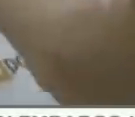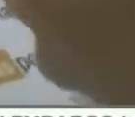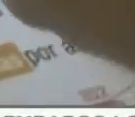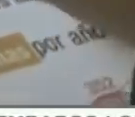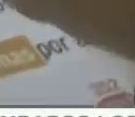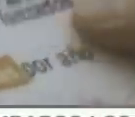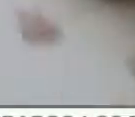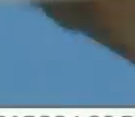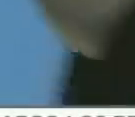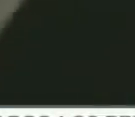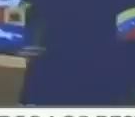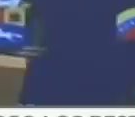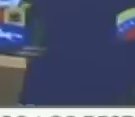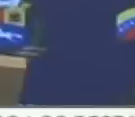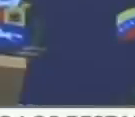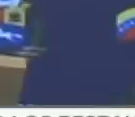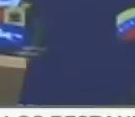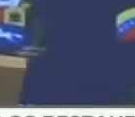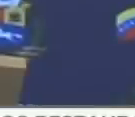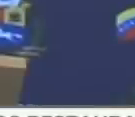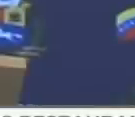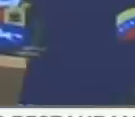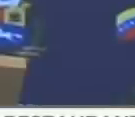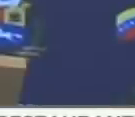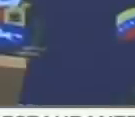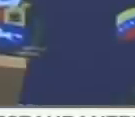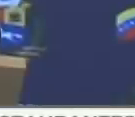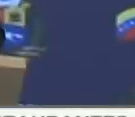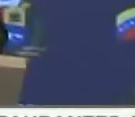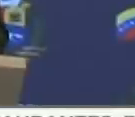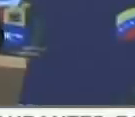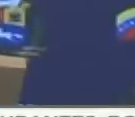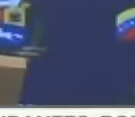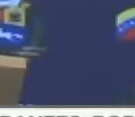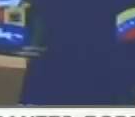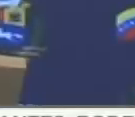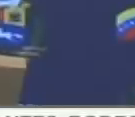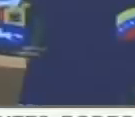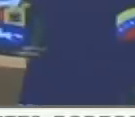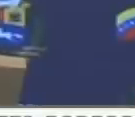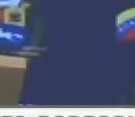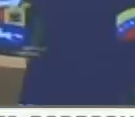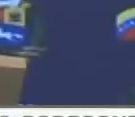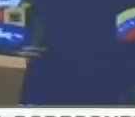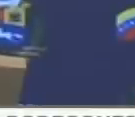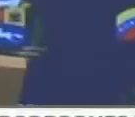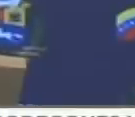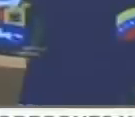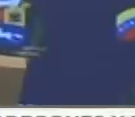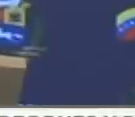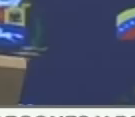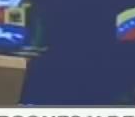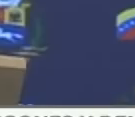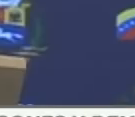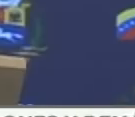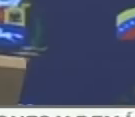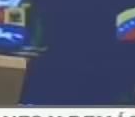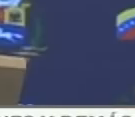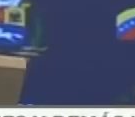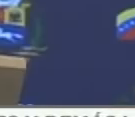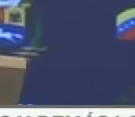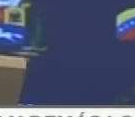por explosivos, y 241 de minas antipersonales. ¿Y quiénes mueren ahí? Civiles. De